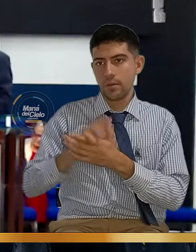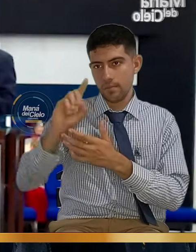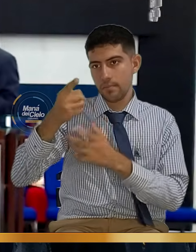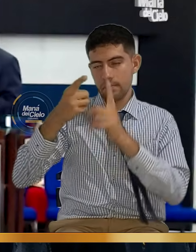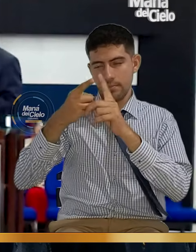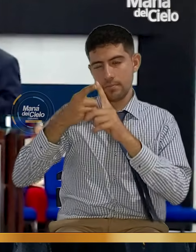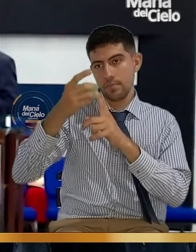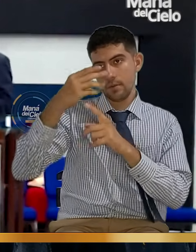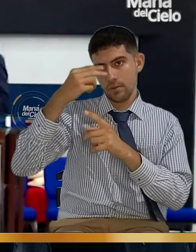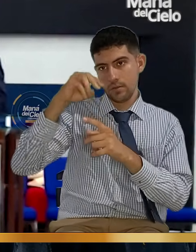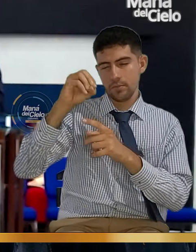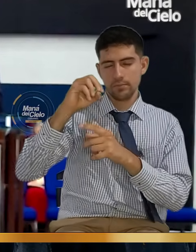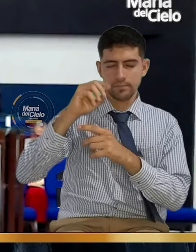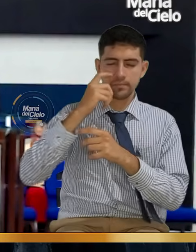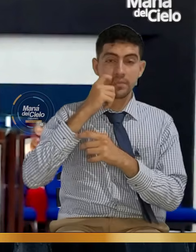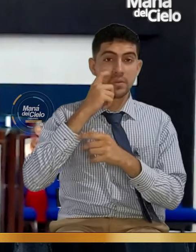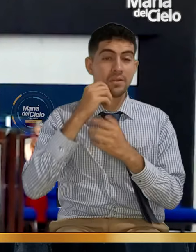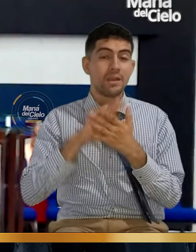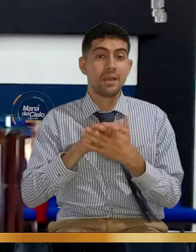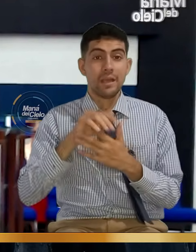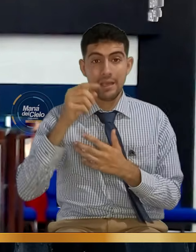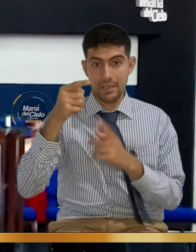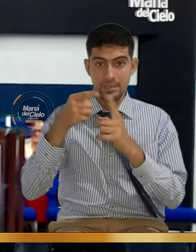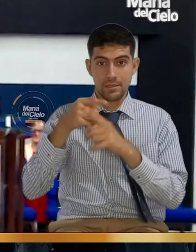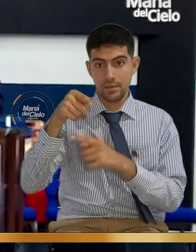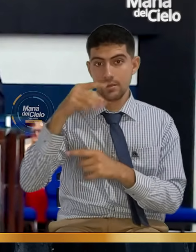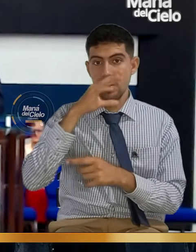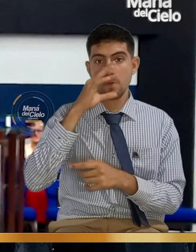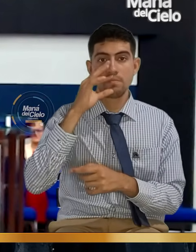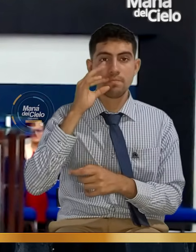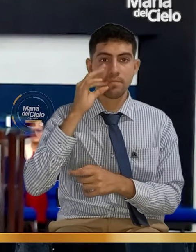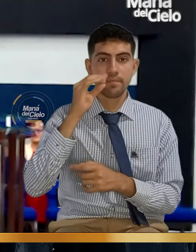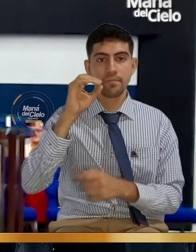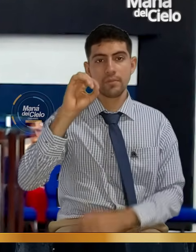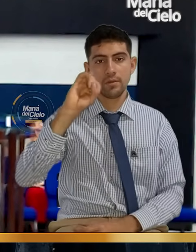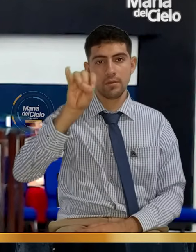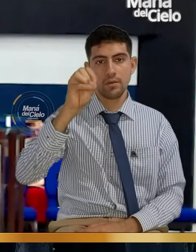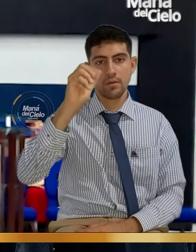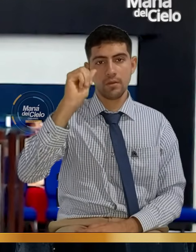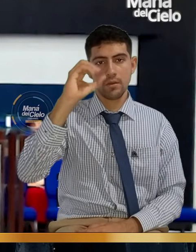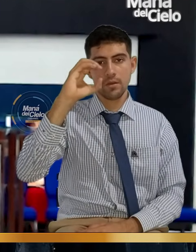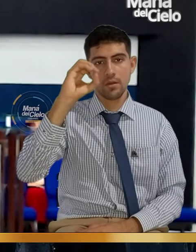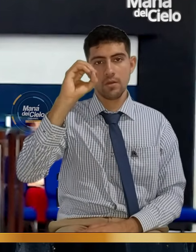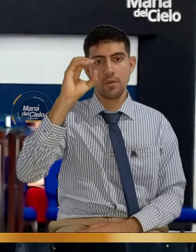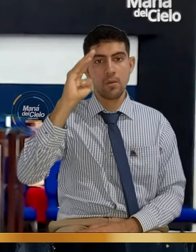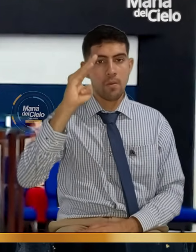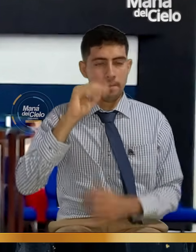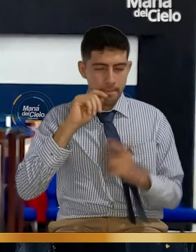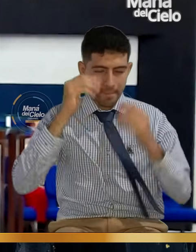Le dijo Isaac, ¿cómo así, Esaú? Ya te bendije, ya te... Dijo, no, pa, yo apenas llegó, mi